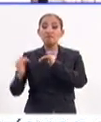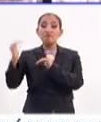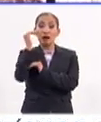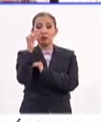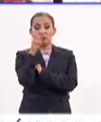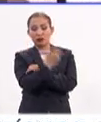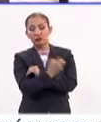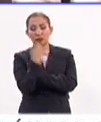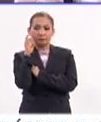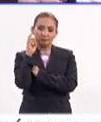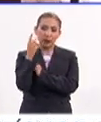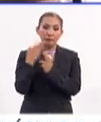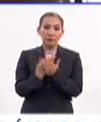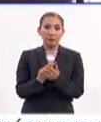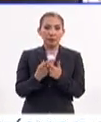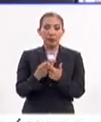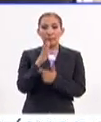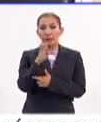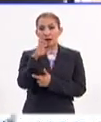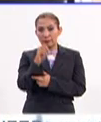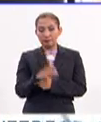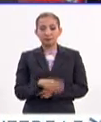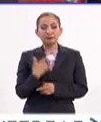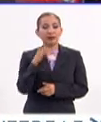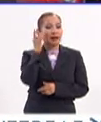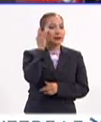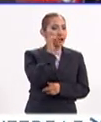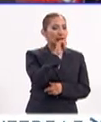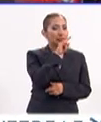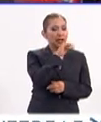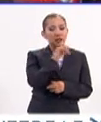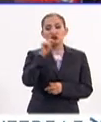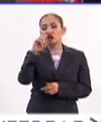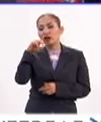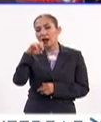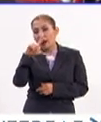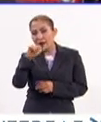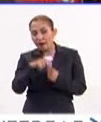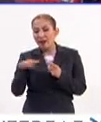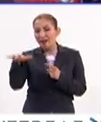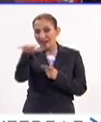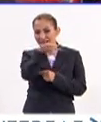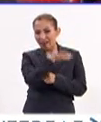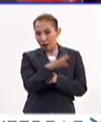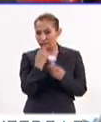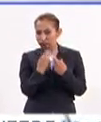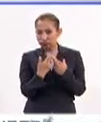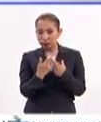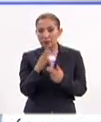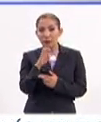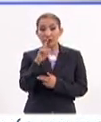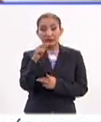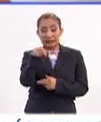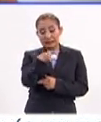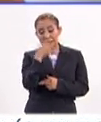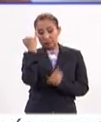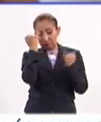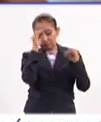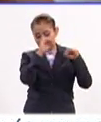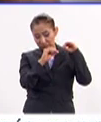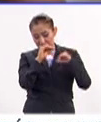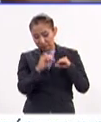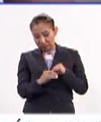eso, porque había barro aquí. Desde San Andrés, Tonalá, toda esta área es llena de barro. Este singular